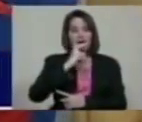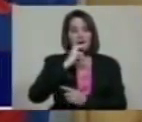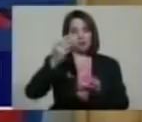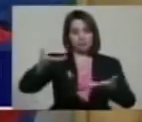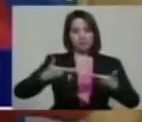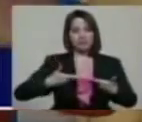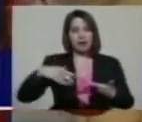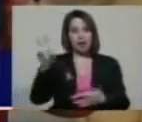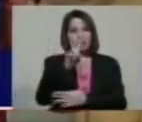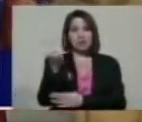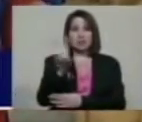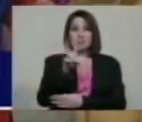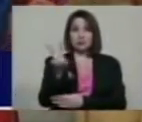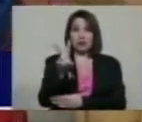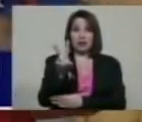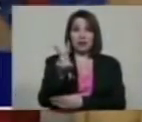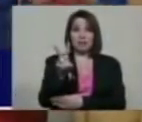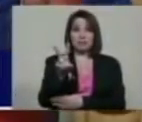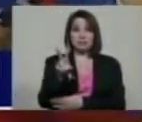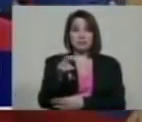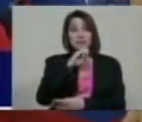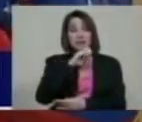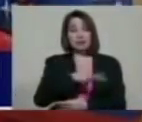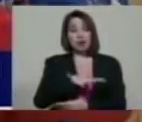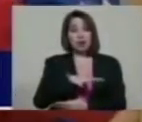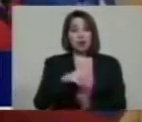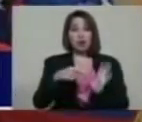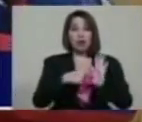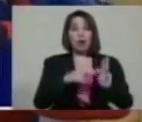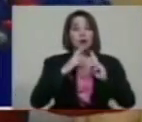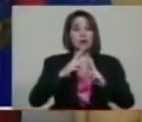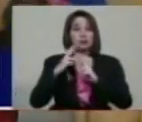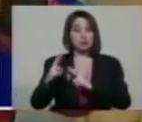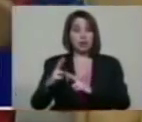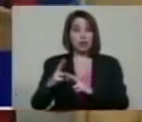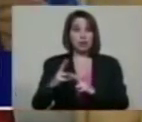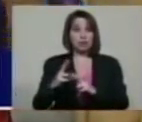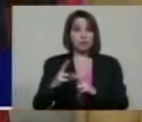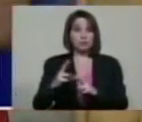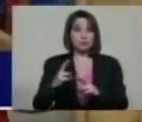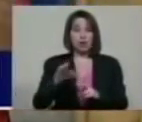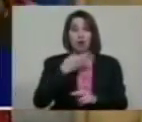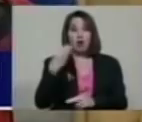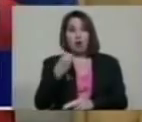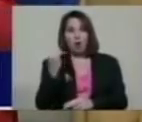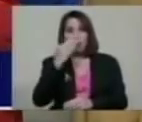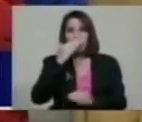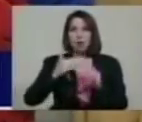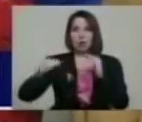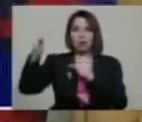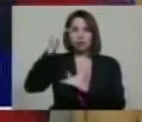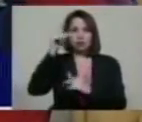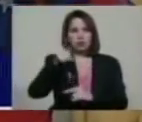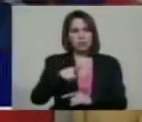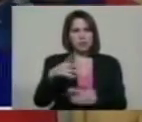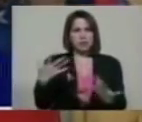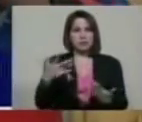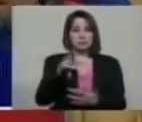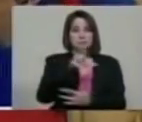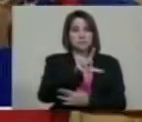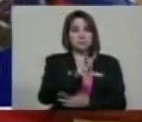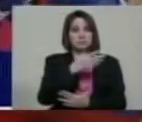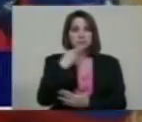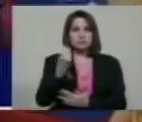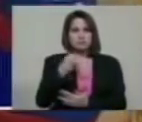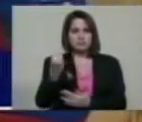eso, es el mejor resultado histórico de Venezuela en todos los Juegos Olímpicos, tanto juveniles como adultos. En el caso de juveniles, son 3 ediciones. En